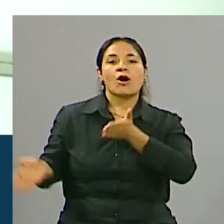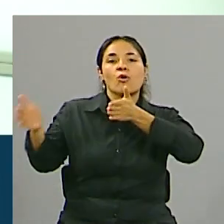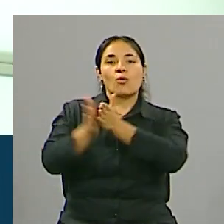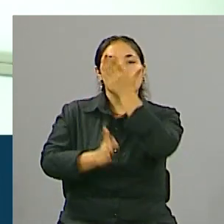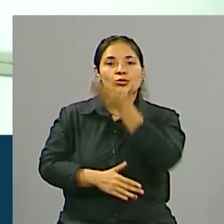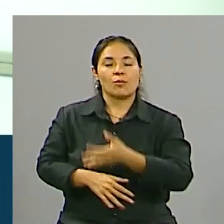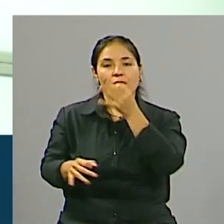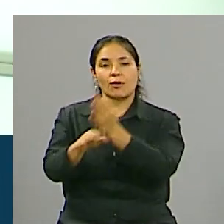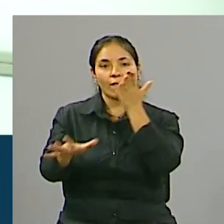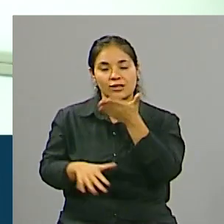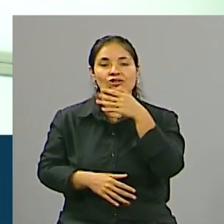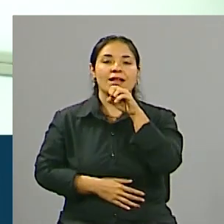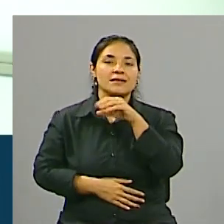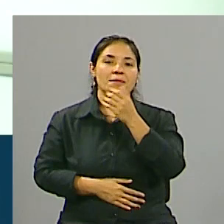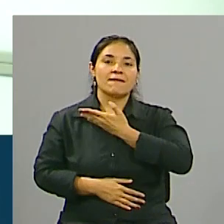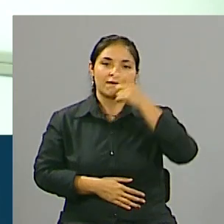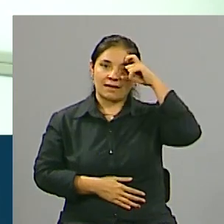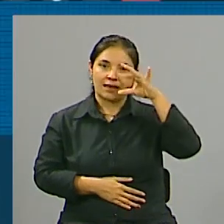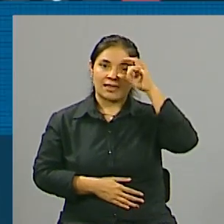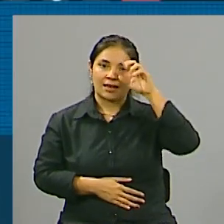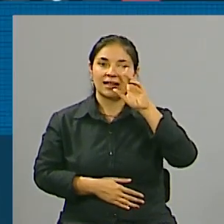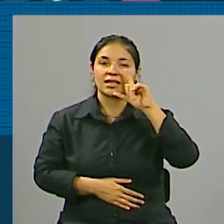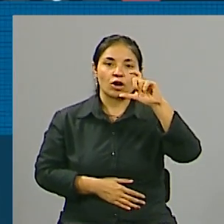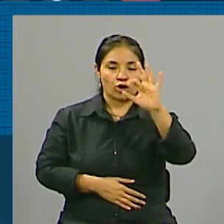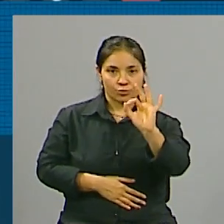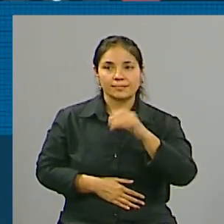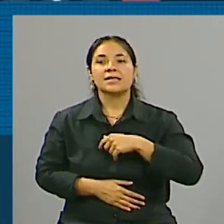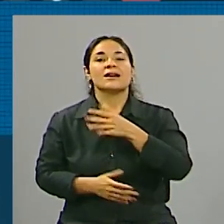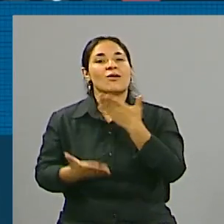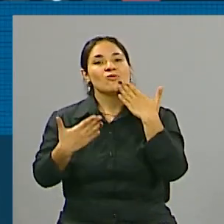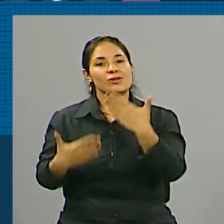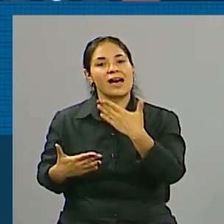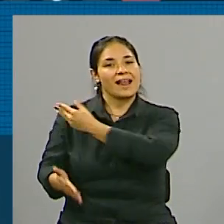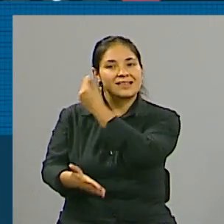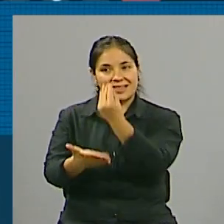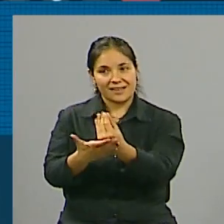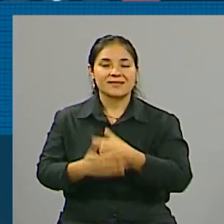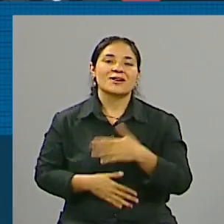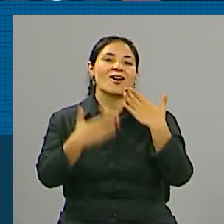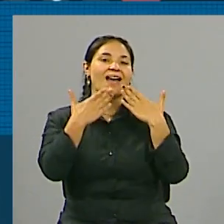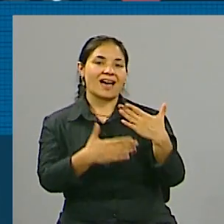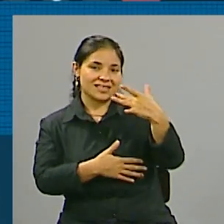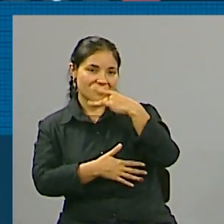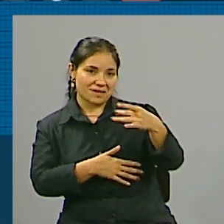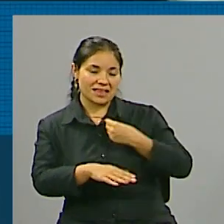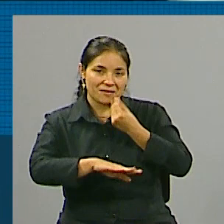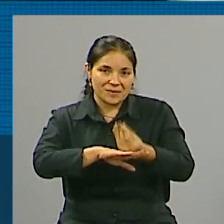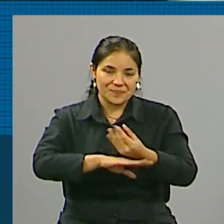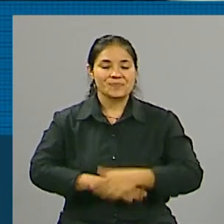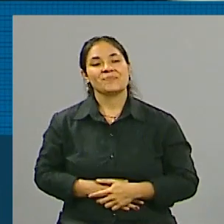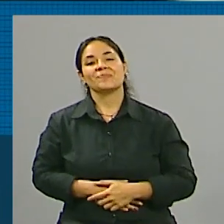y Sociales, a quien le damos la bienvenida. Gracias, Federico, por estar ahí del otro lado. No, gracias a vos por contactarte. Bueno,